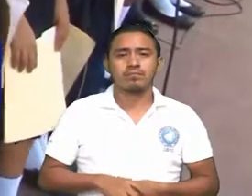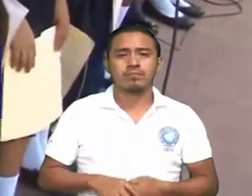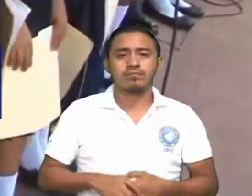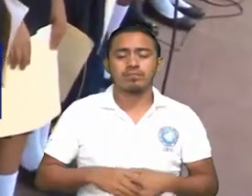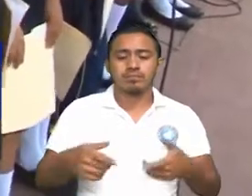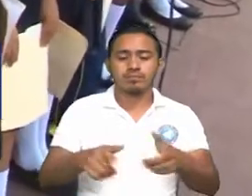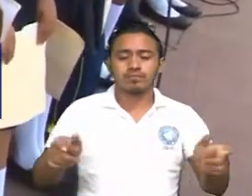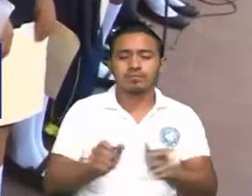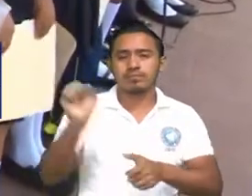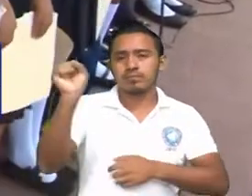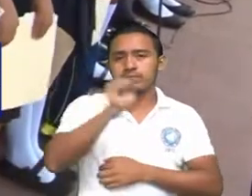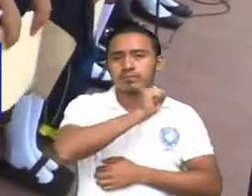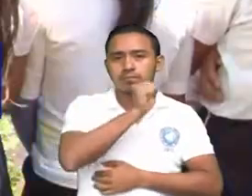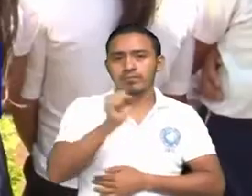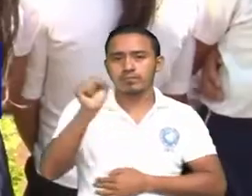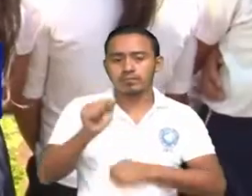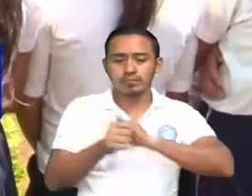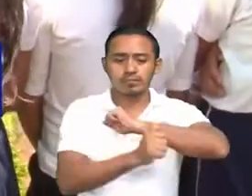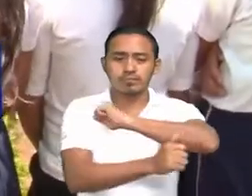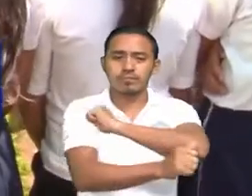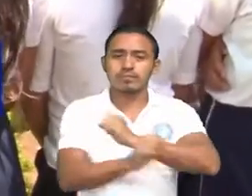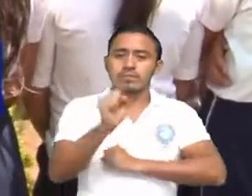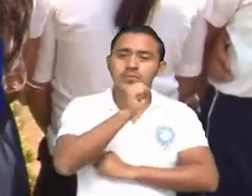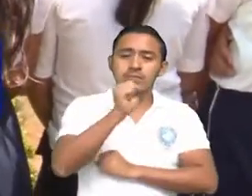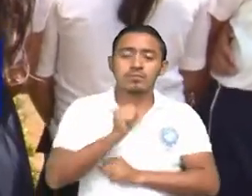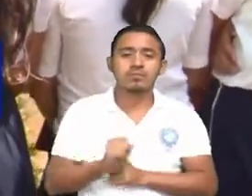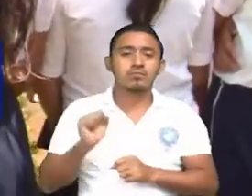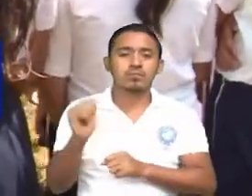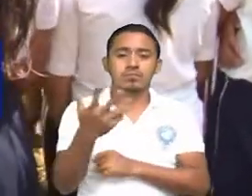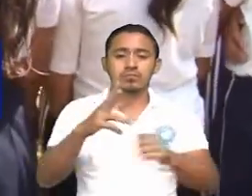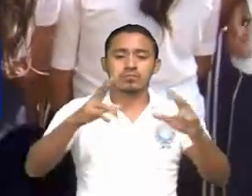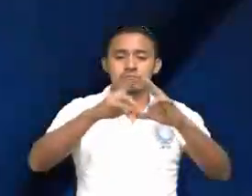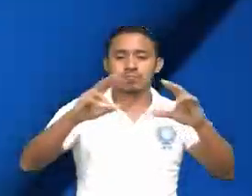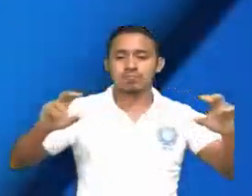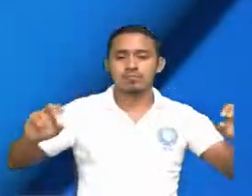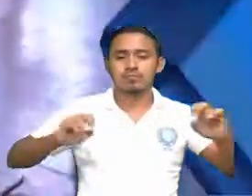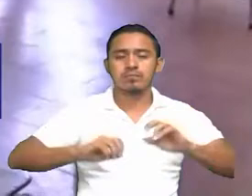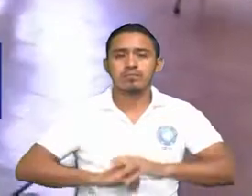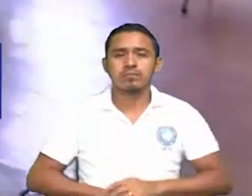Coros estudiantiles cantan a la patria en todo el país.